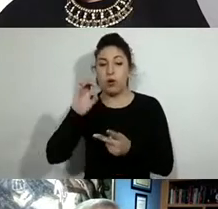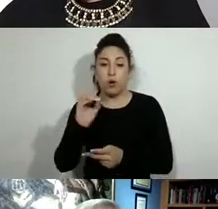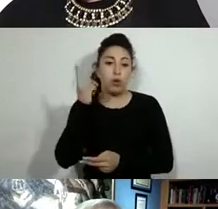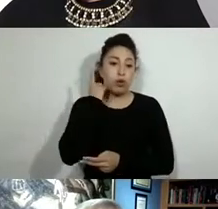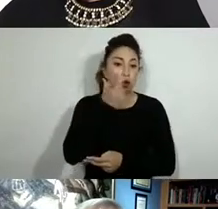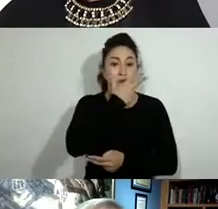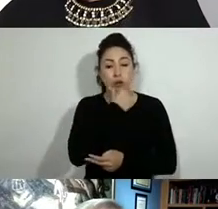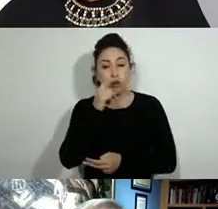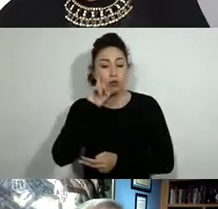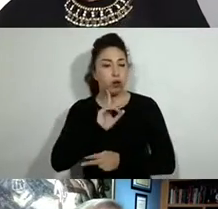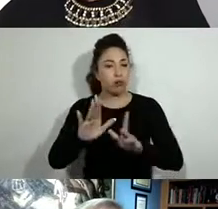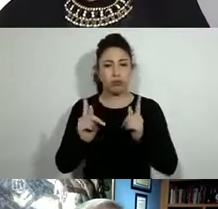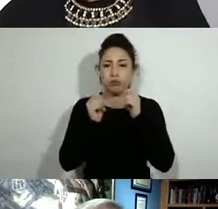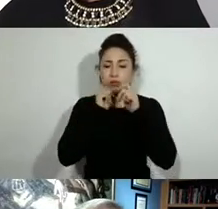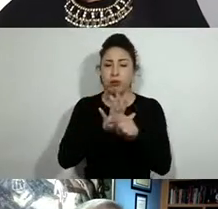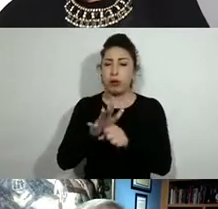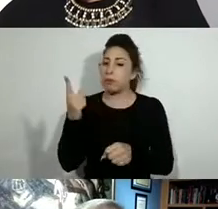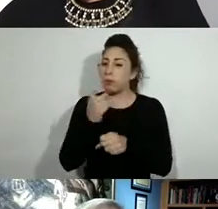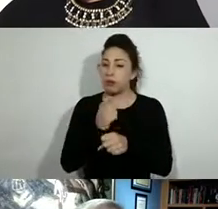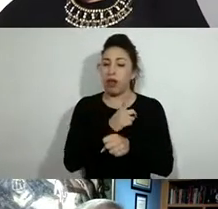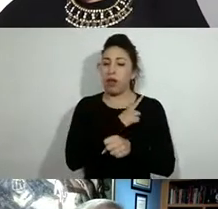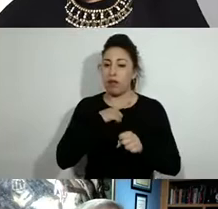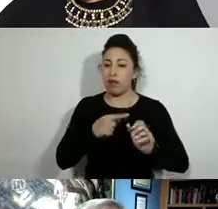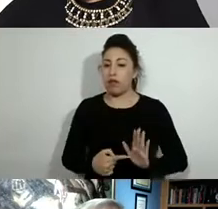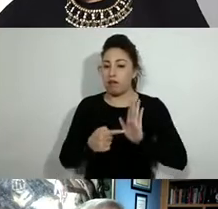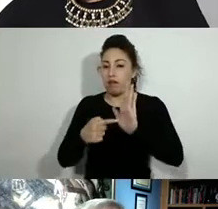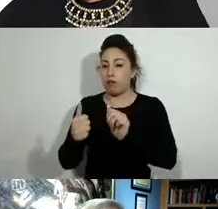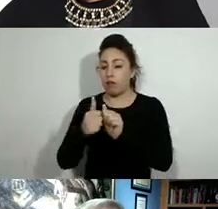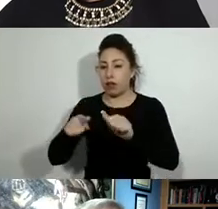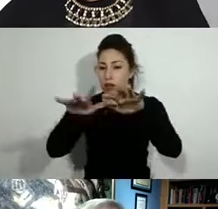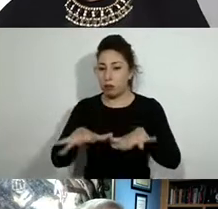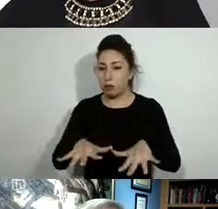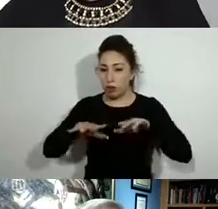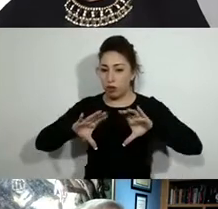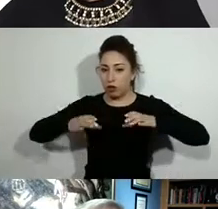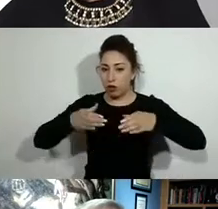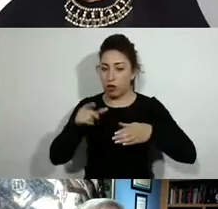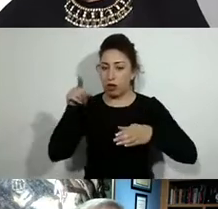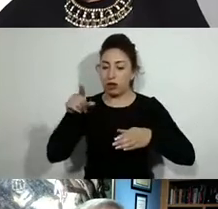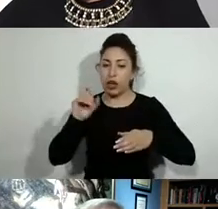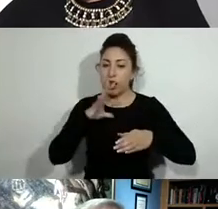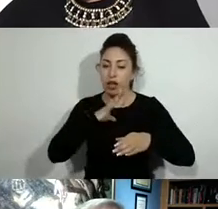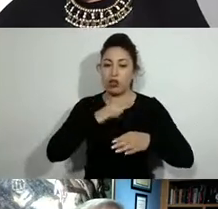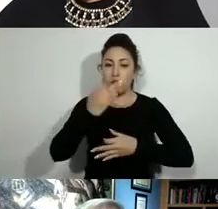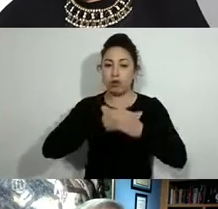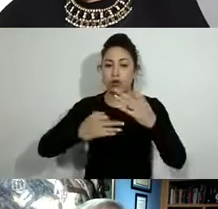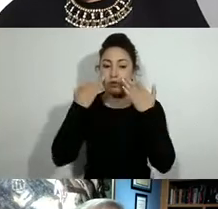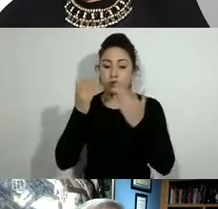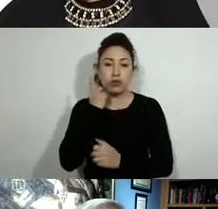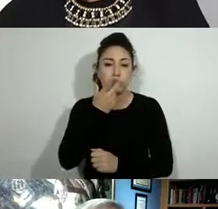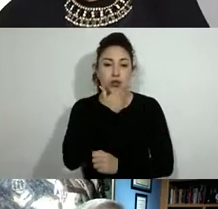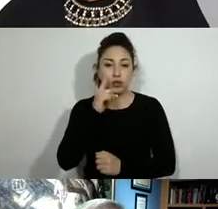diputado, tiene que pasar por el pleno, ya sea del Congreso o ya sea de la